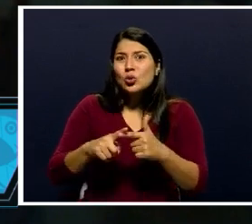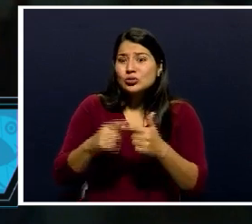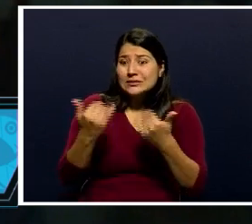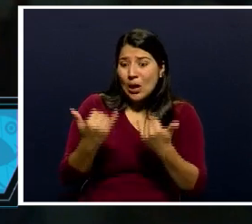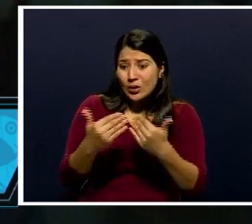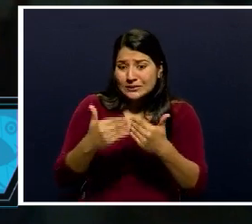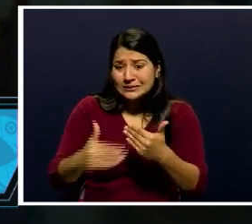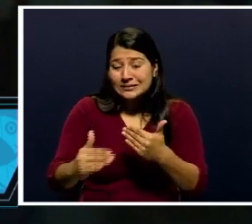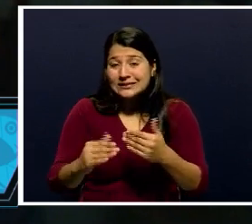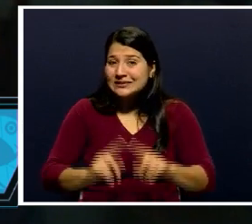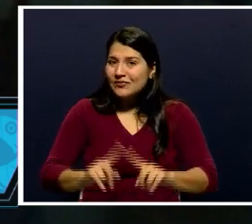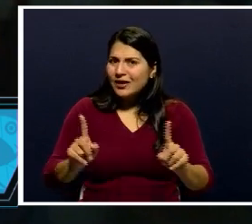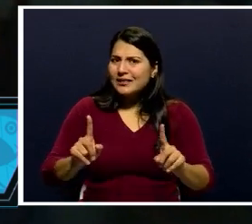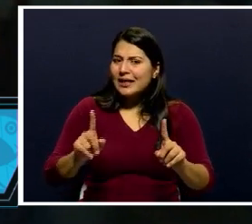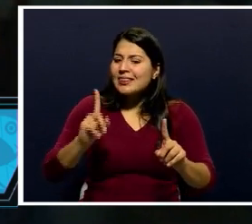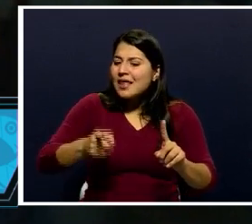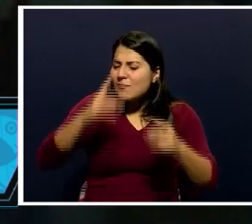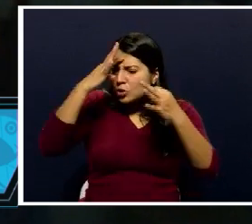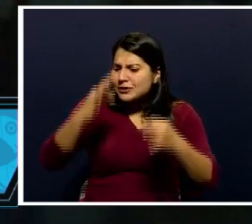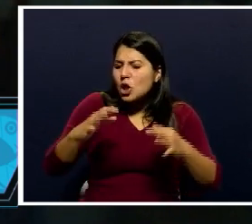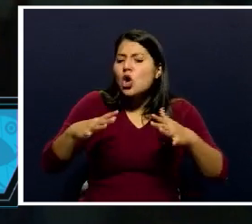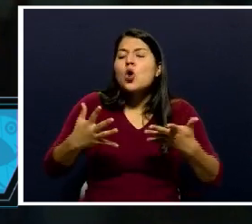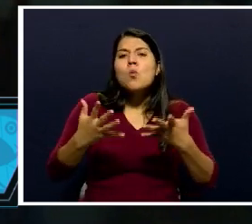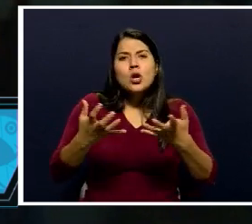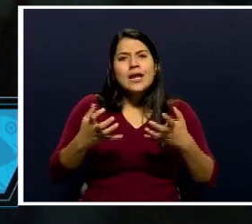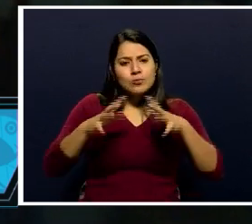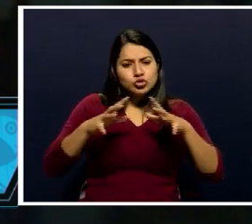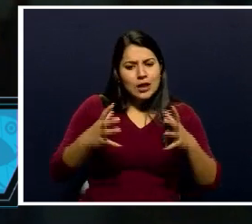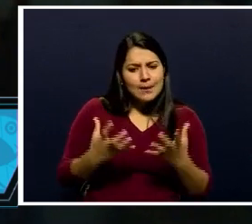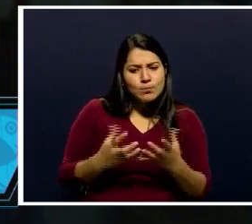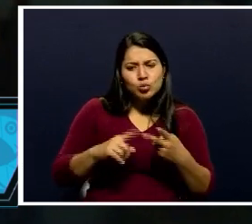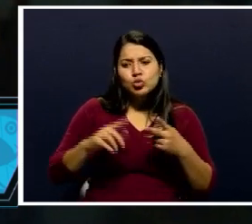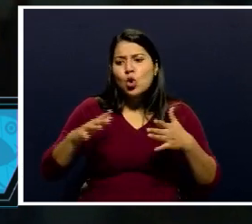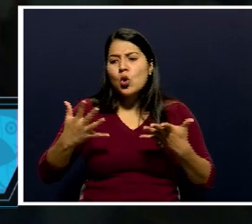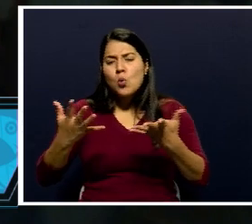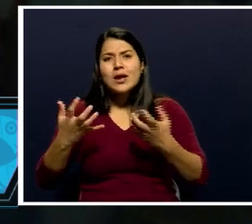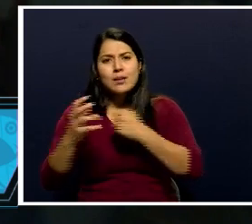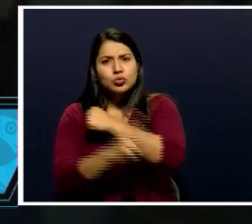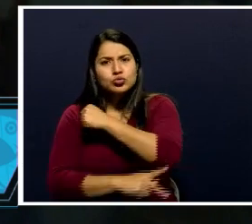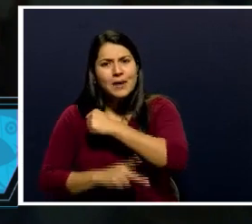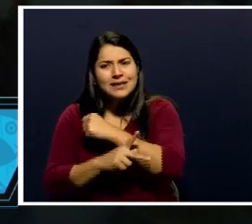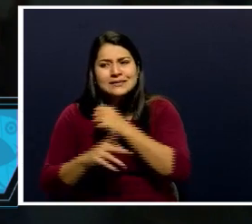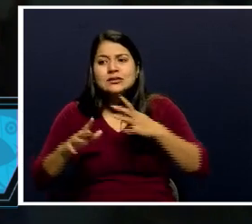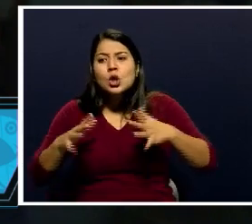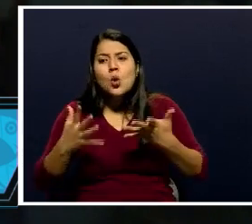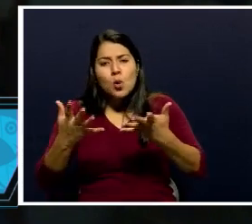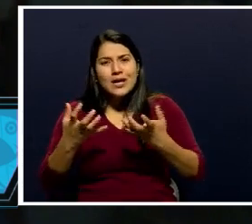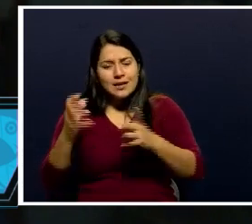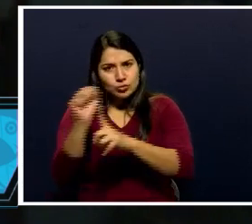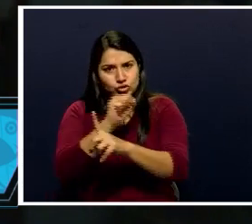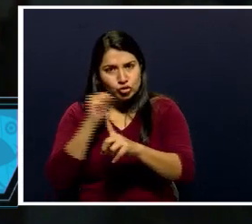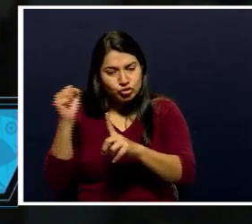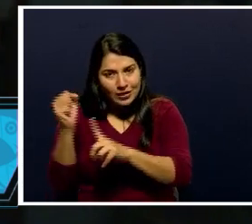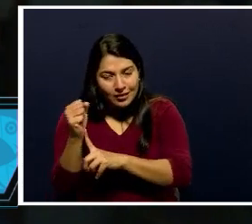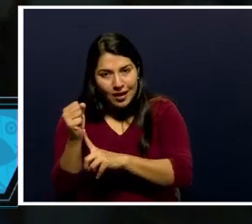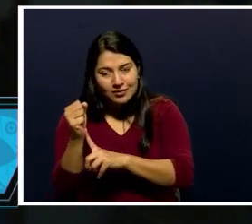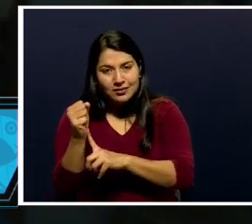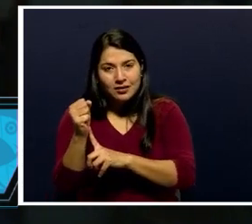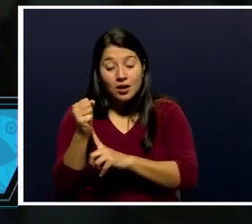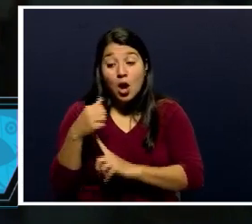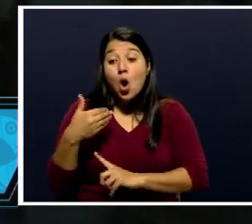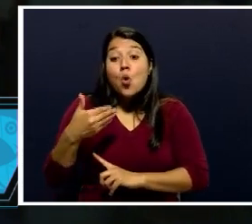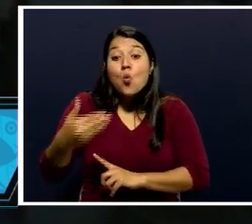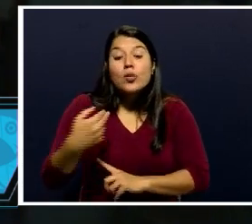queremos que sea el mundo, cómo queremos que sea el país, cómo queremos que sean los estados, cómo queremos que sean las sociedades cuando ya nos